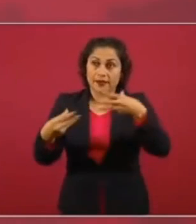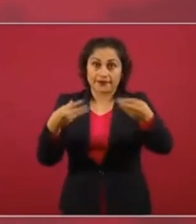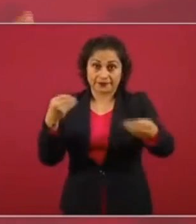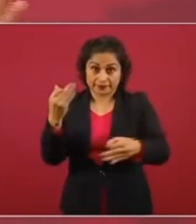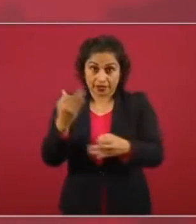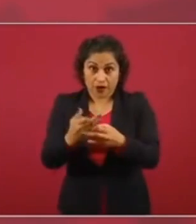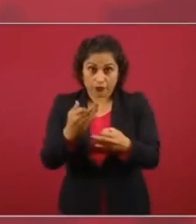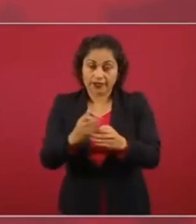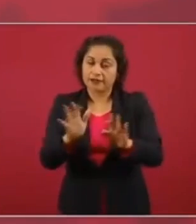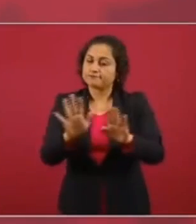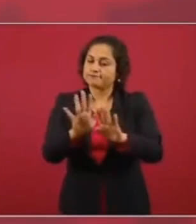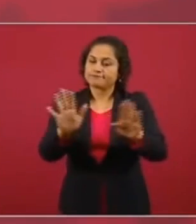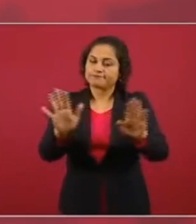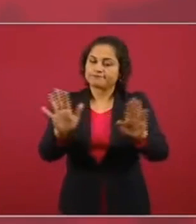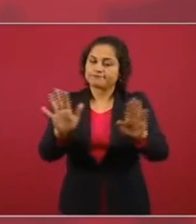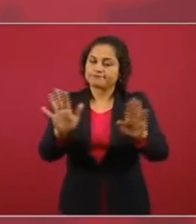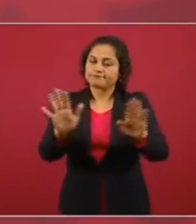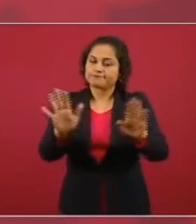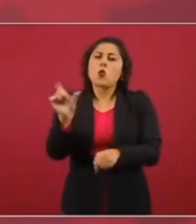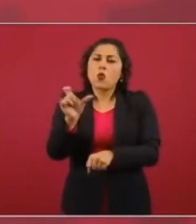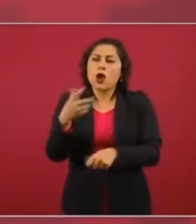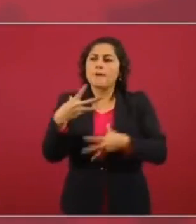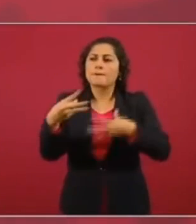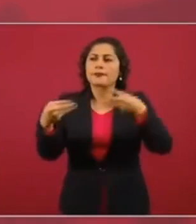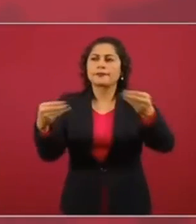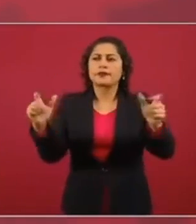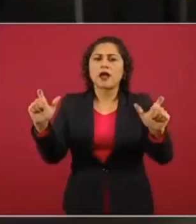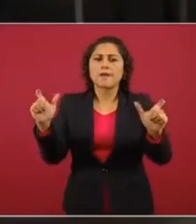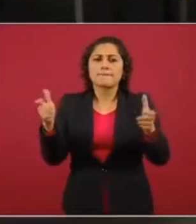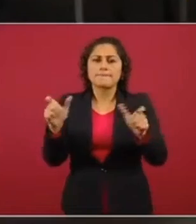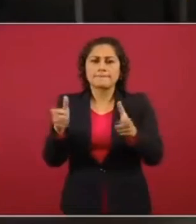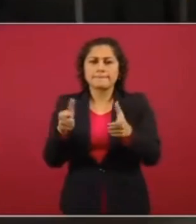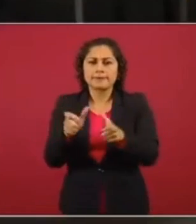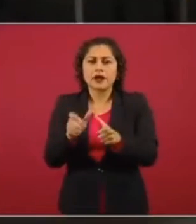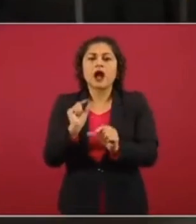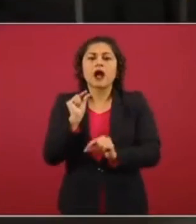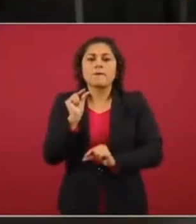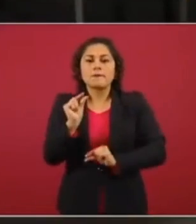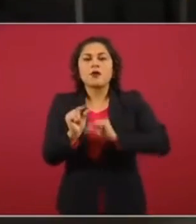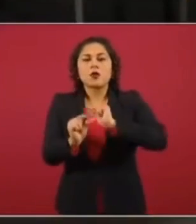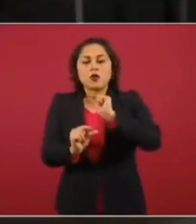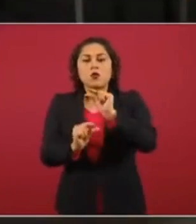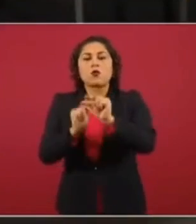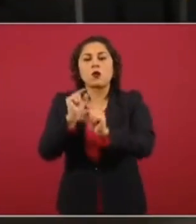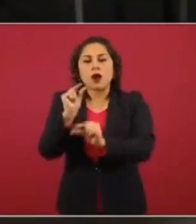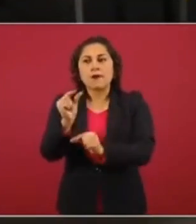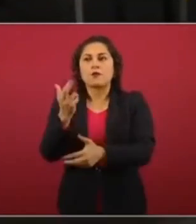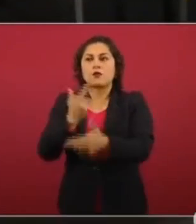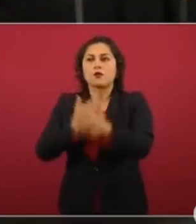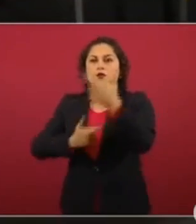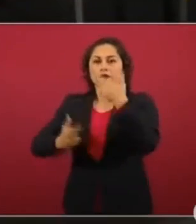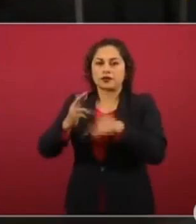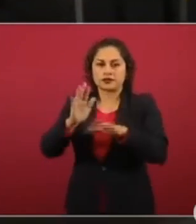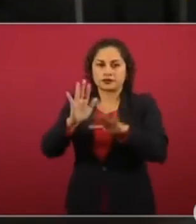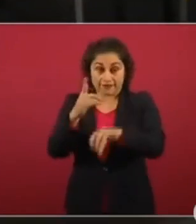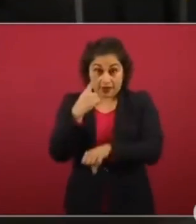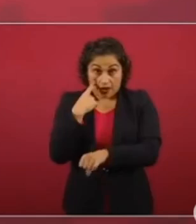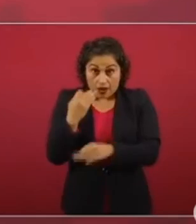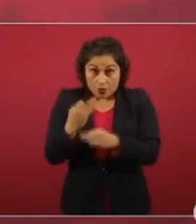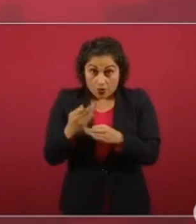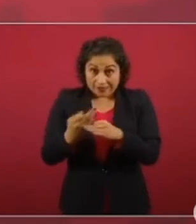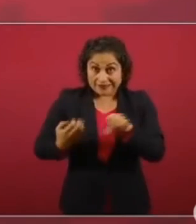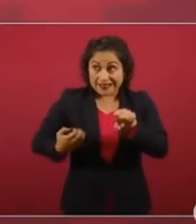los municipios, pero conforme el riesgo disminuye, se puede empezar a incorporar. Ahora mismo, justo en los estados que están en verde,